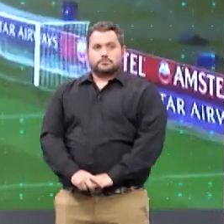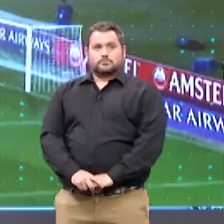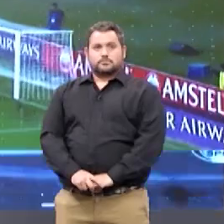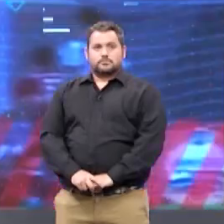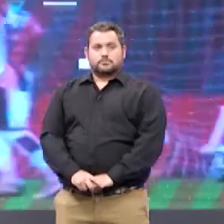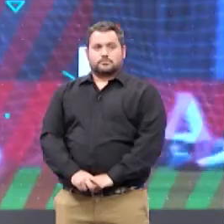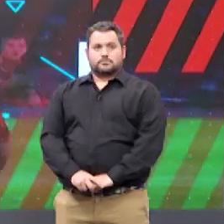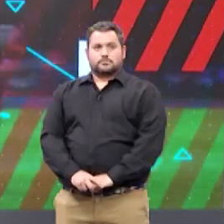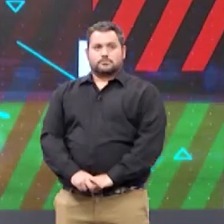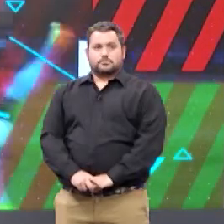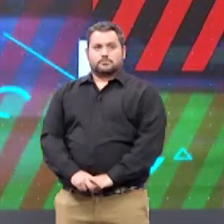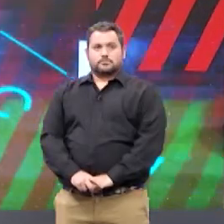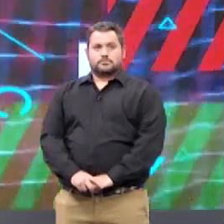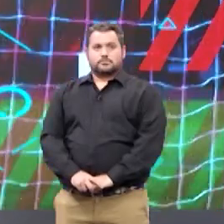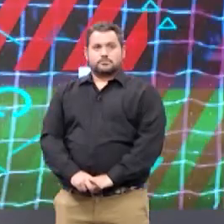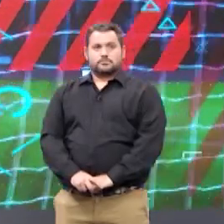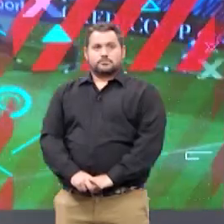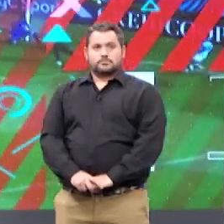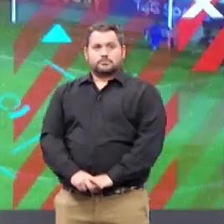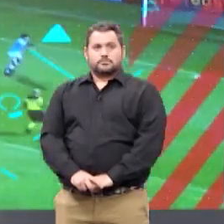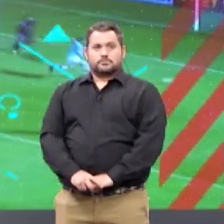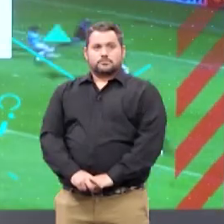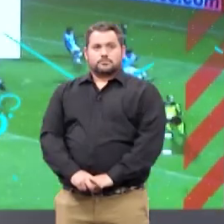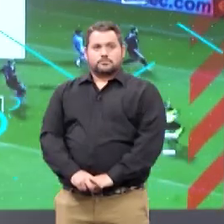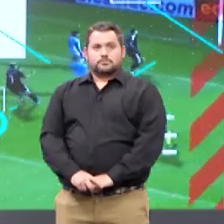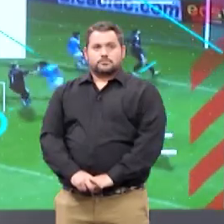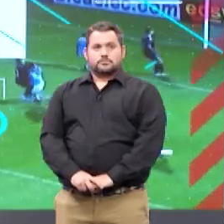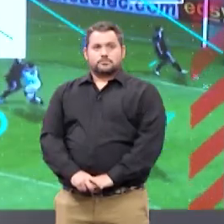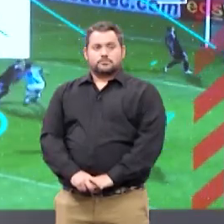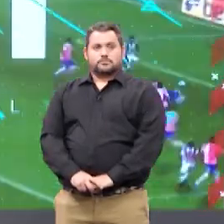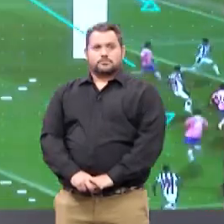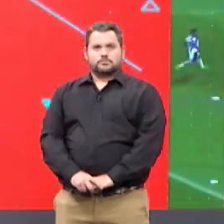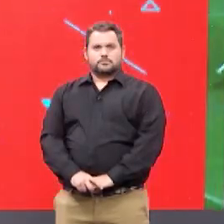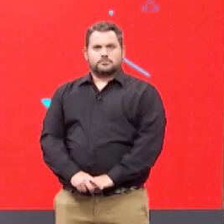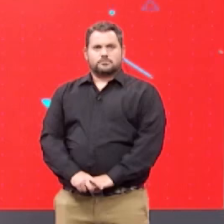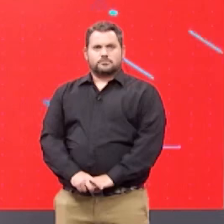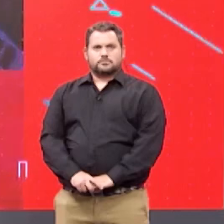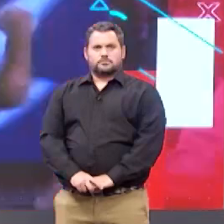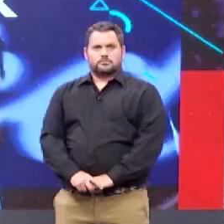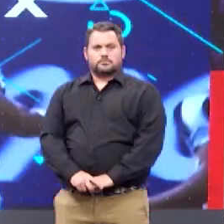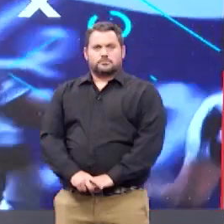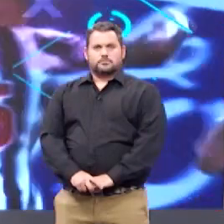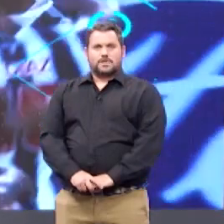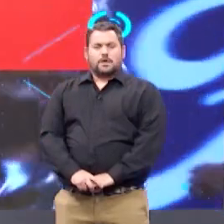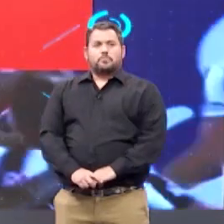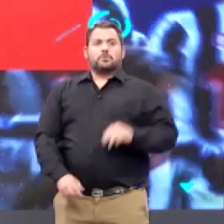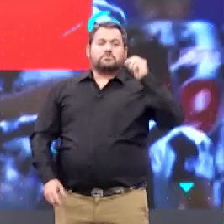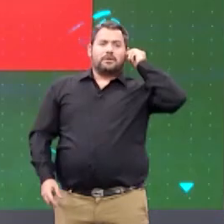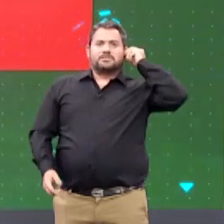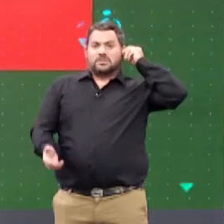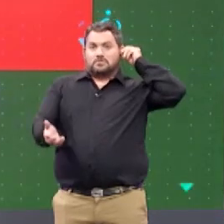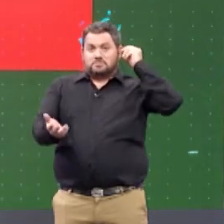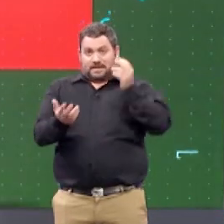lastimar más? Digo, en el caso de Belgrano. Pero tenés que hacer las dos cosas. Sí, pero yo entiendo dónde va el Mati. Yo creo que tiene que pensar más Farré que Gandolfi.